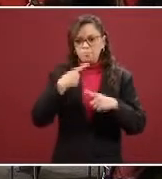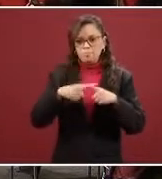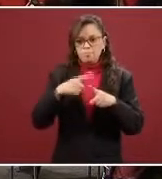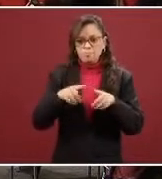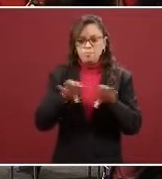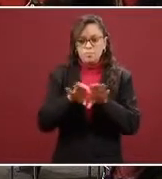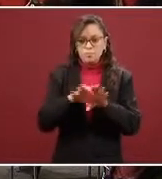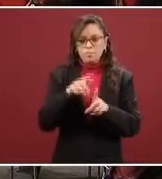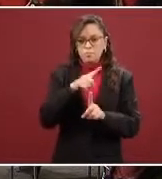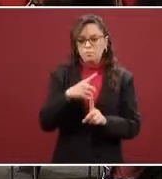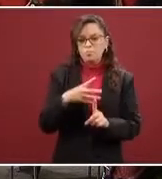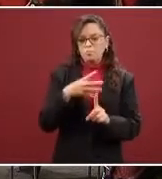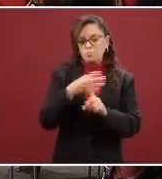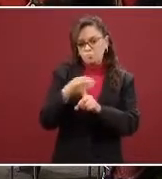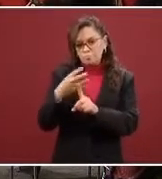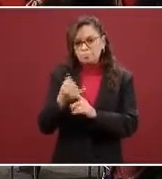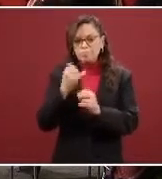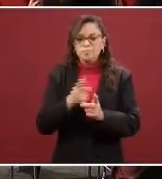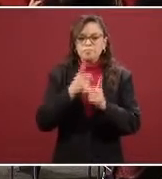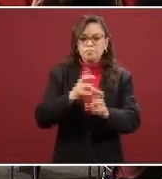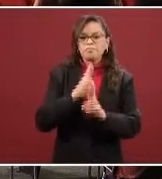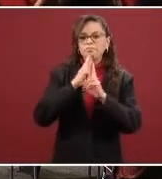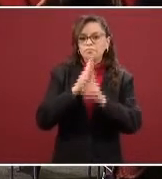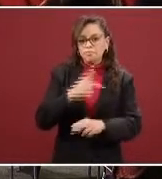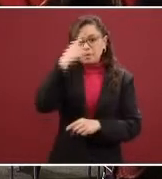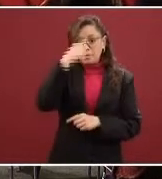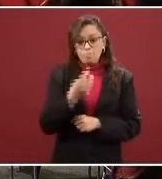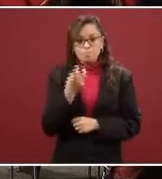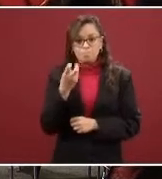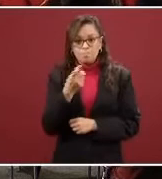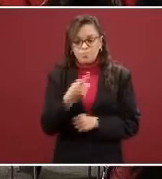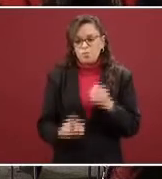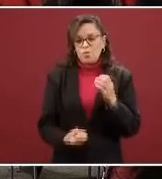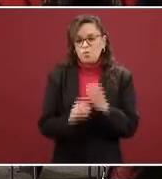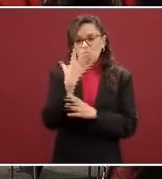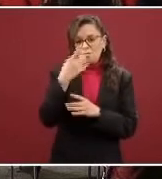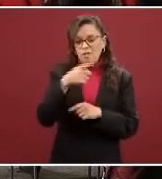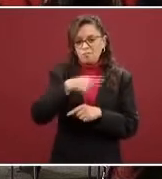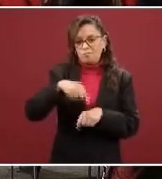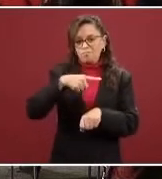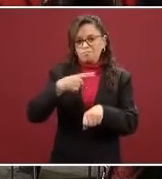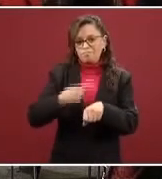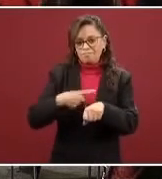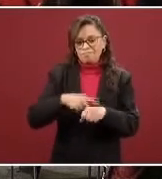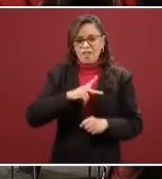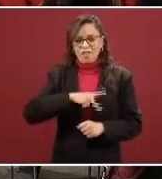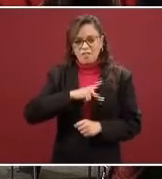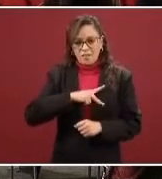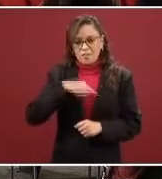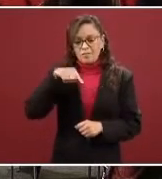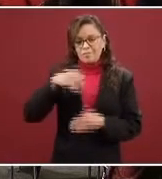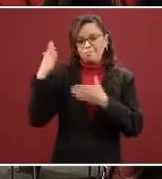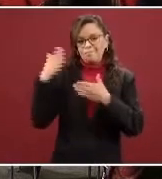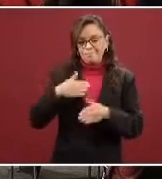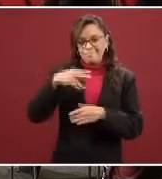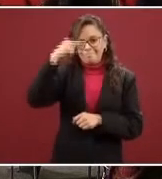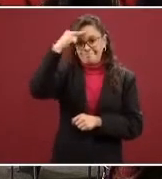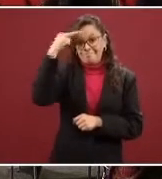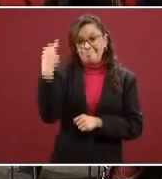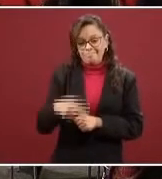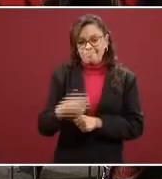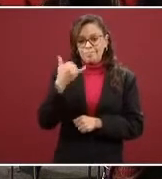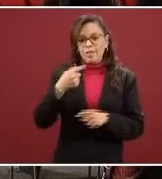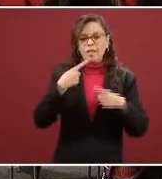y respuesta ante esta nueva enfermedad y su llegada a México, y lógicamente aquellas intervenciones que se